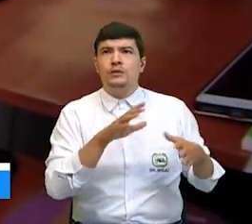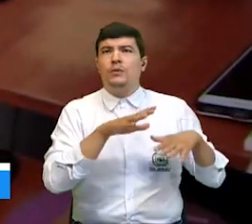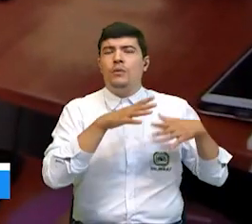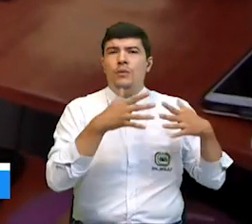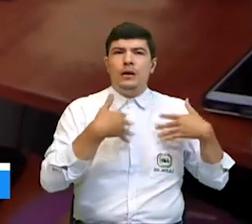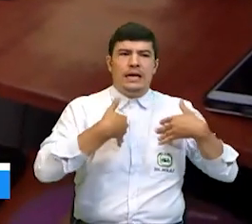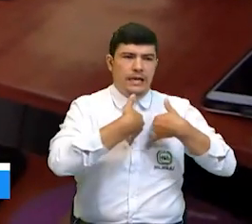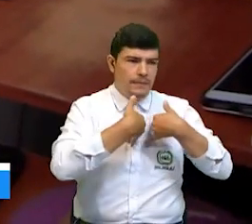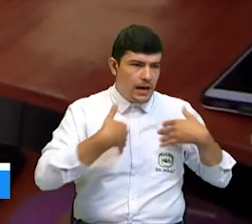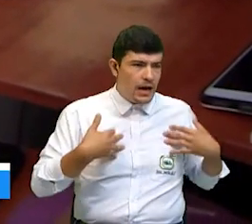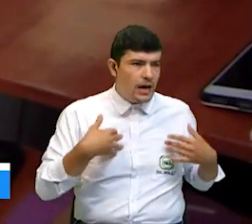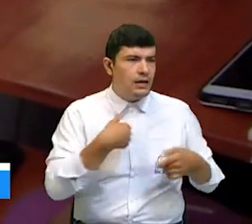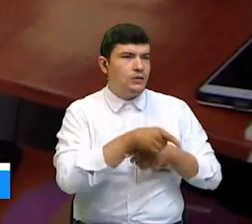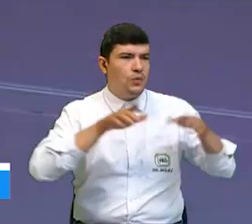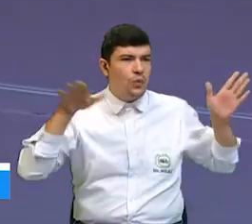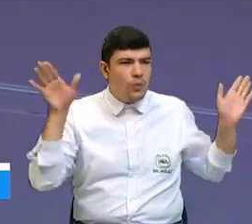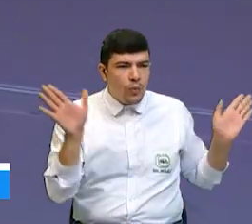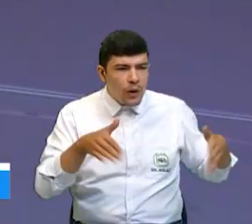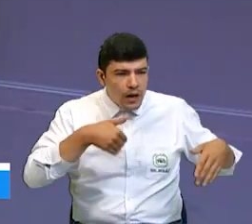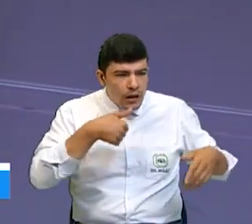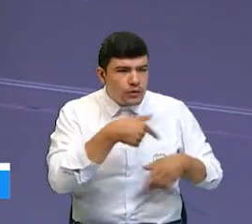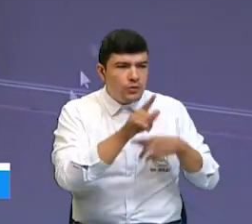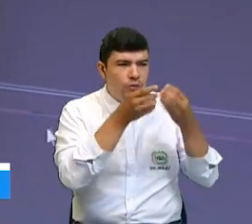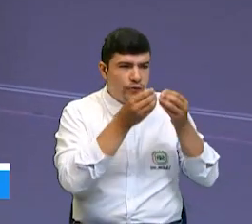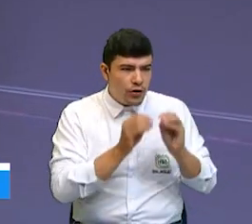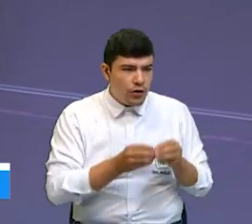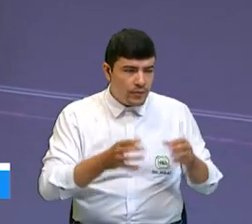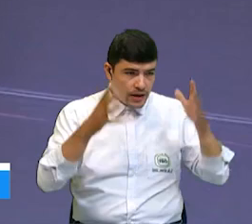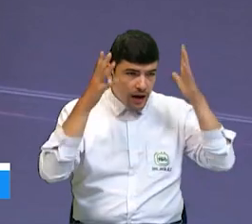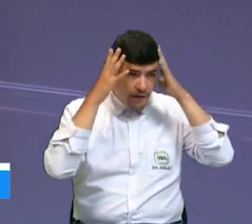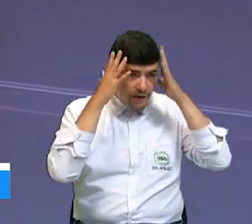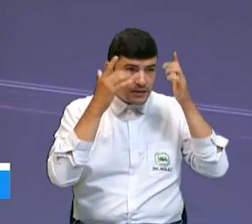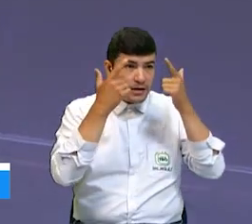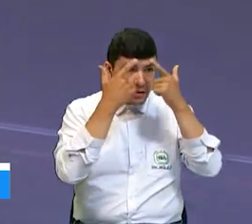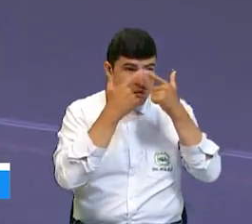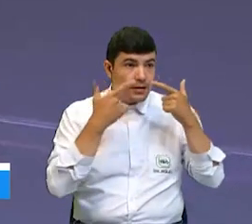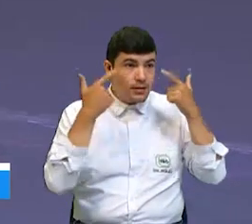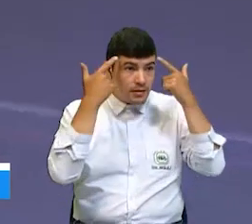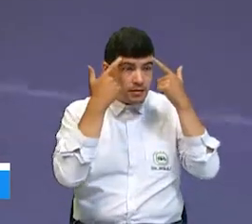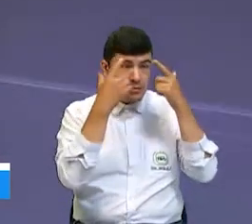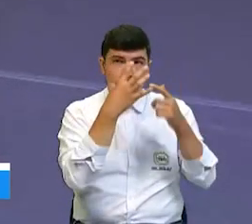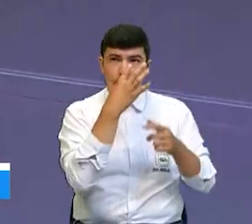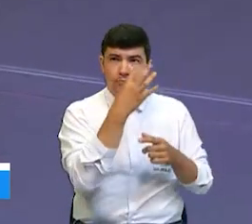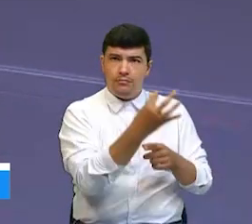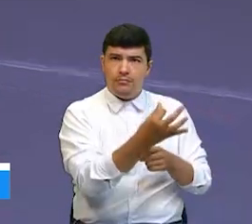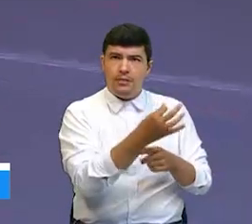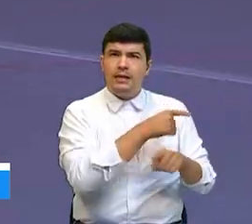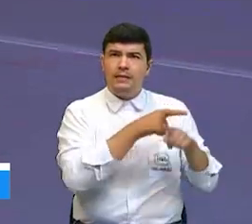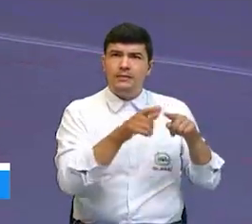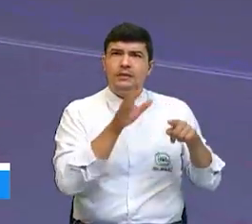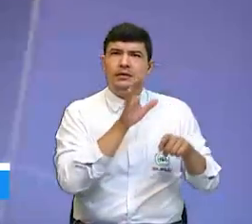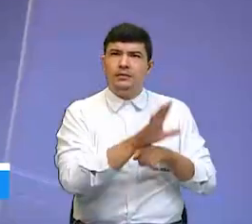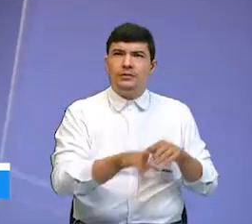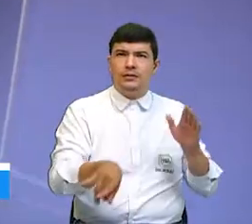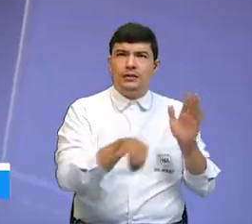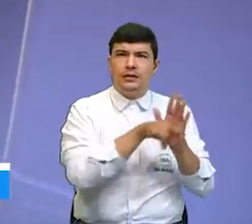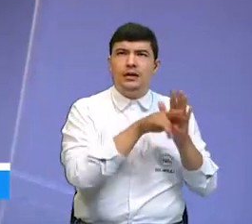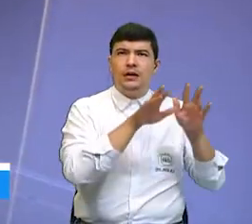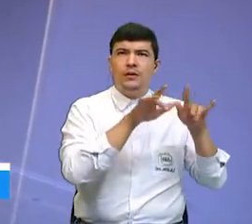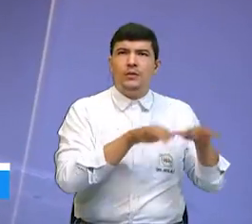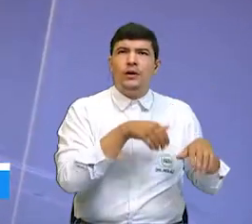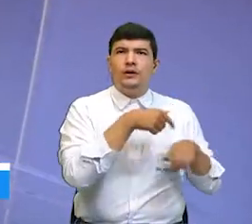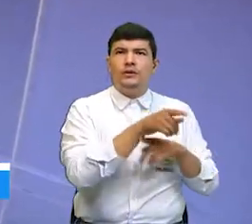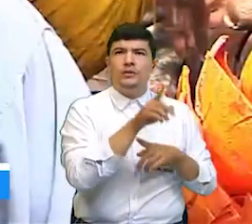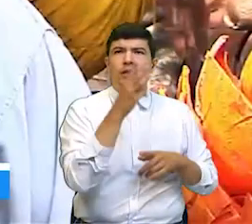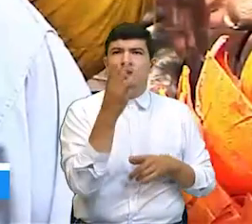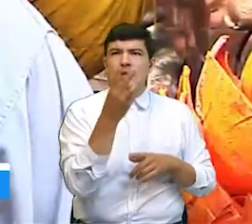especie, su vuelo, su anatomía, su cabeza, su pico, sus ojos. Después lo llevo al computador, al 3D. En el